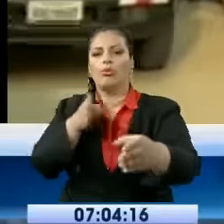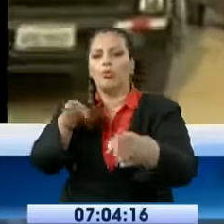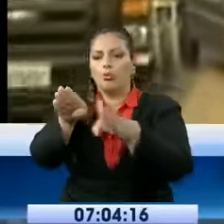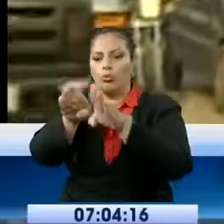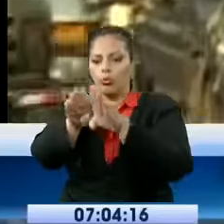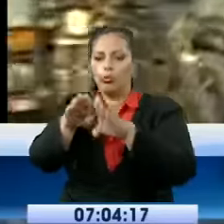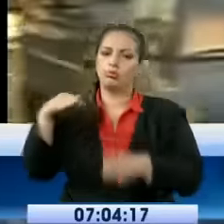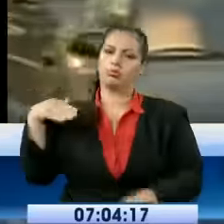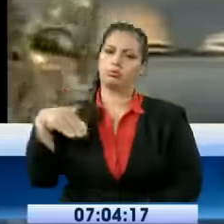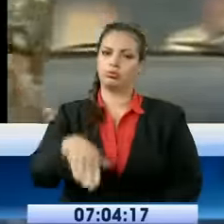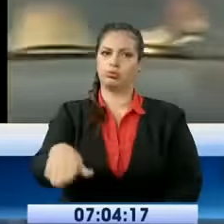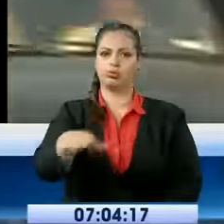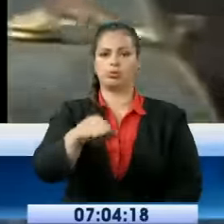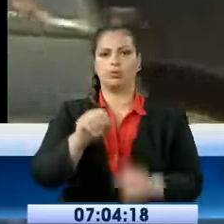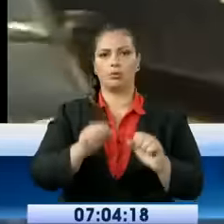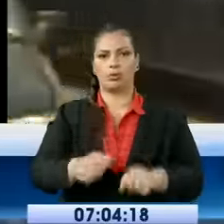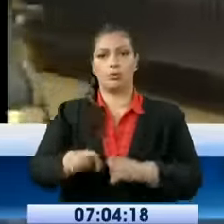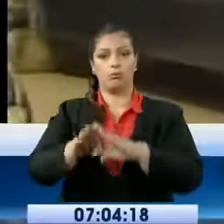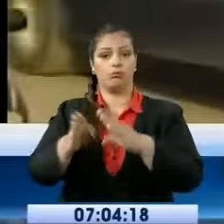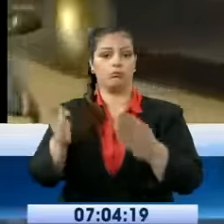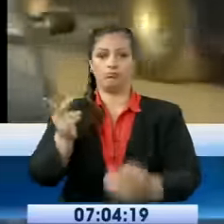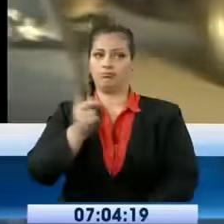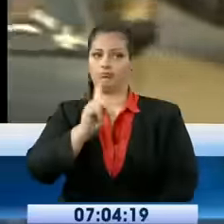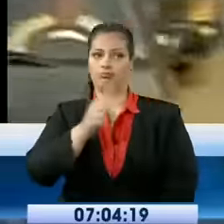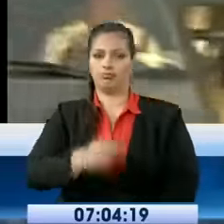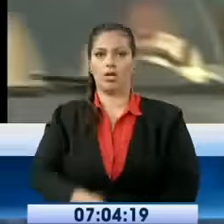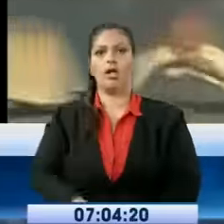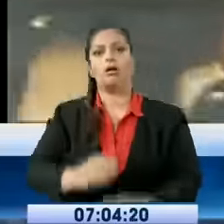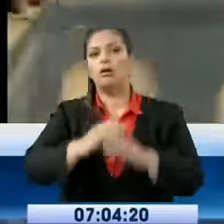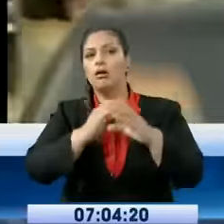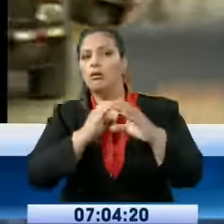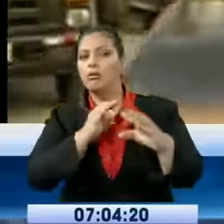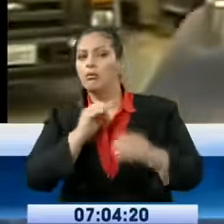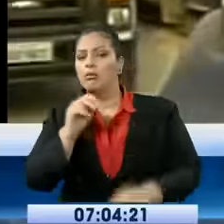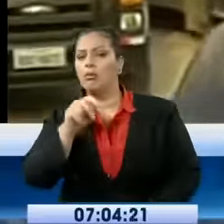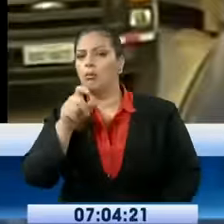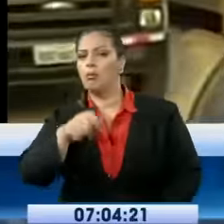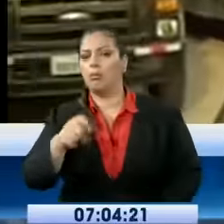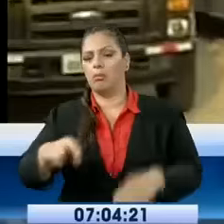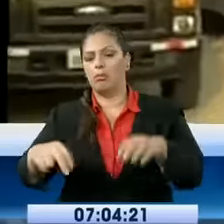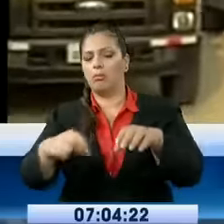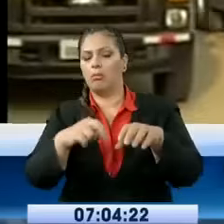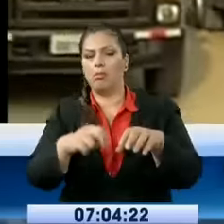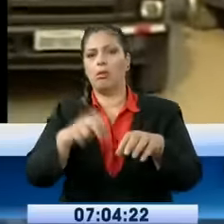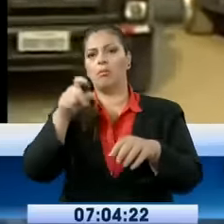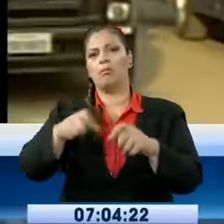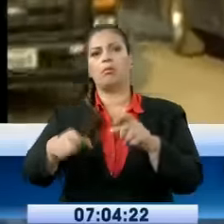muchos pasajeros no tiene el sello. Parados sobre los estribos. Sí, hay